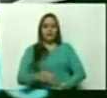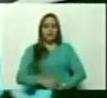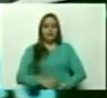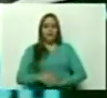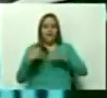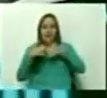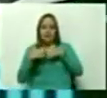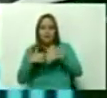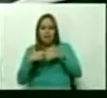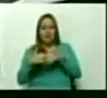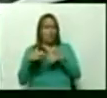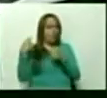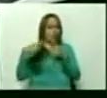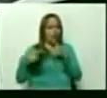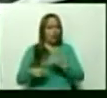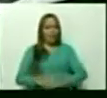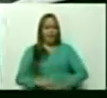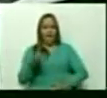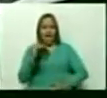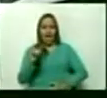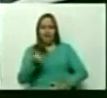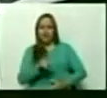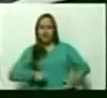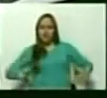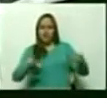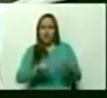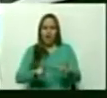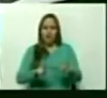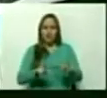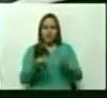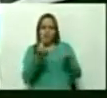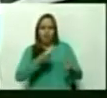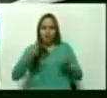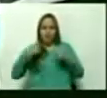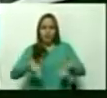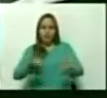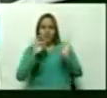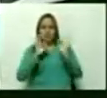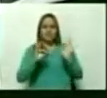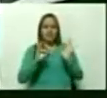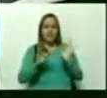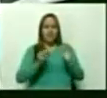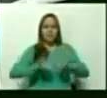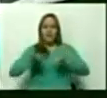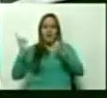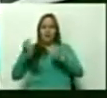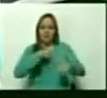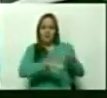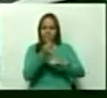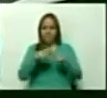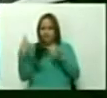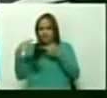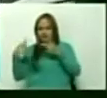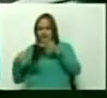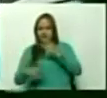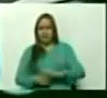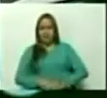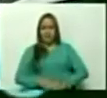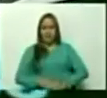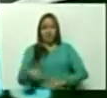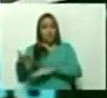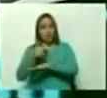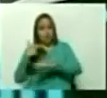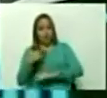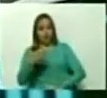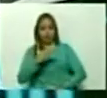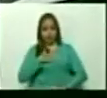Tenemos la zona franca industrial de Paraguaná como zona económica especial y todas esas potencialidades, tanto el gobernador, en este caso, como este servidor Abel Petit,